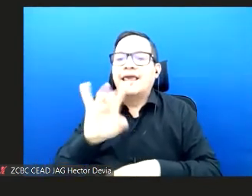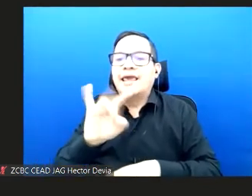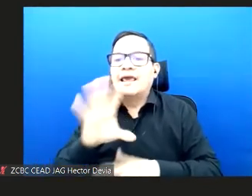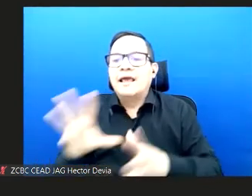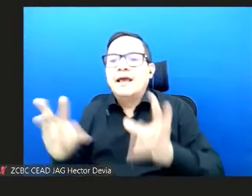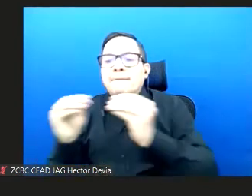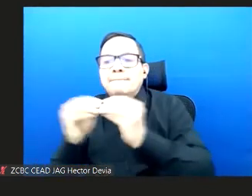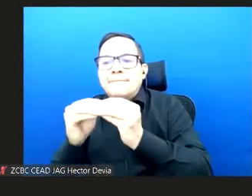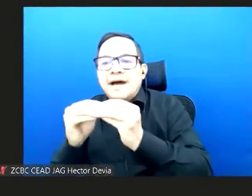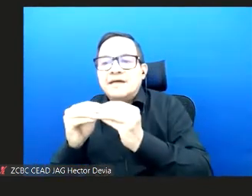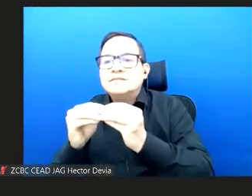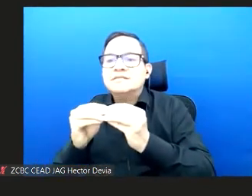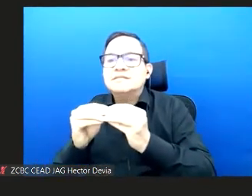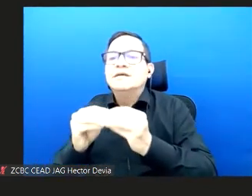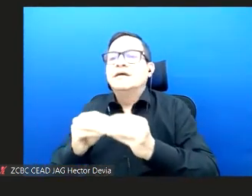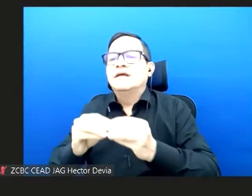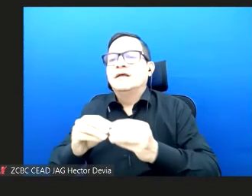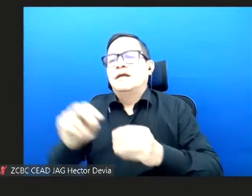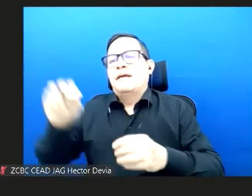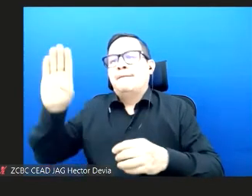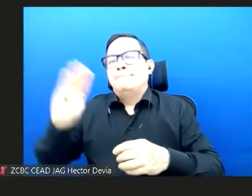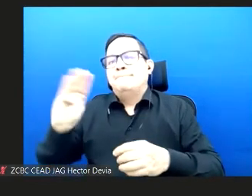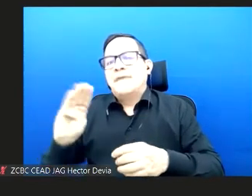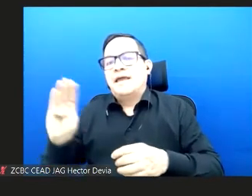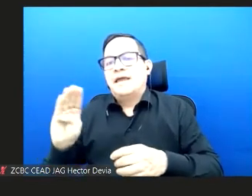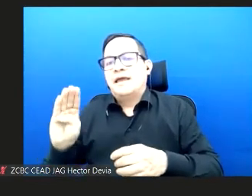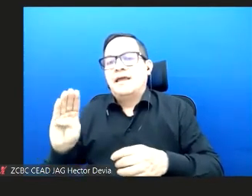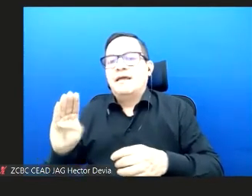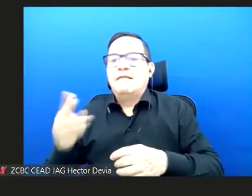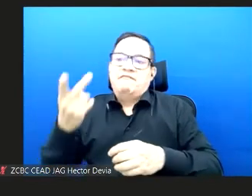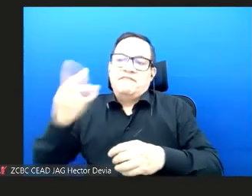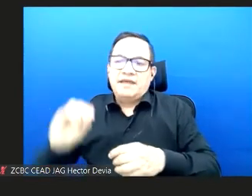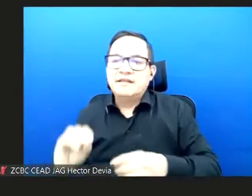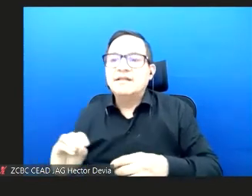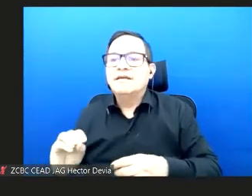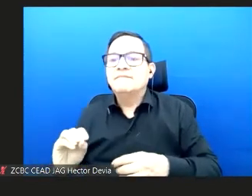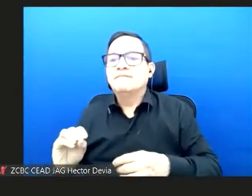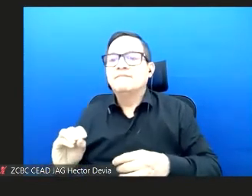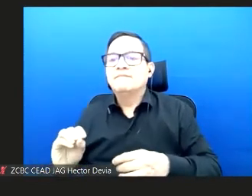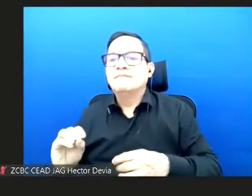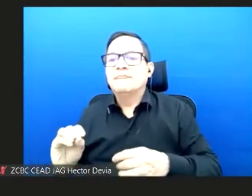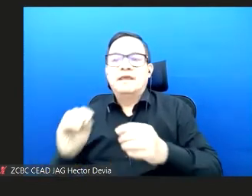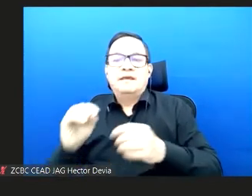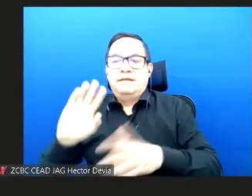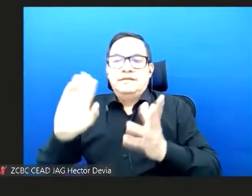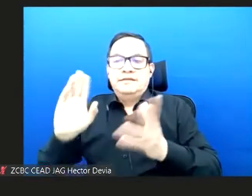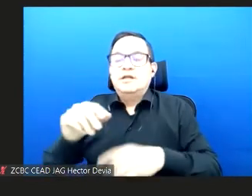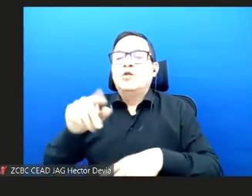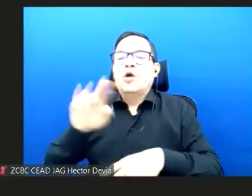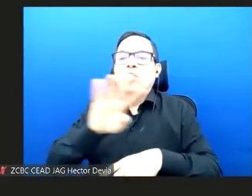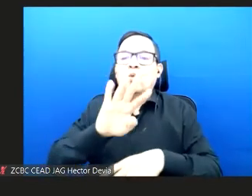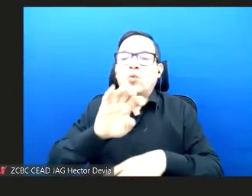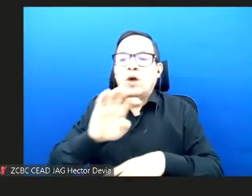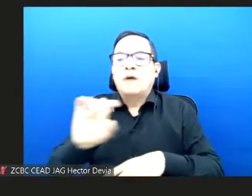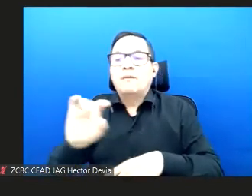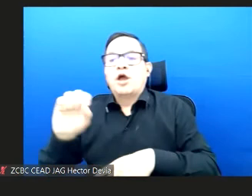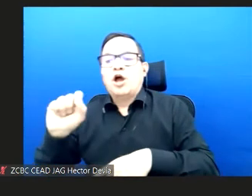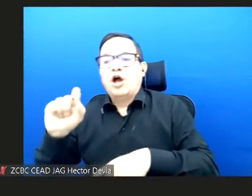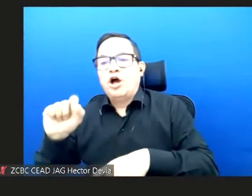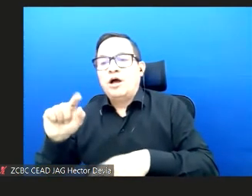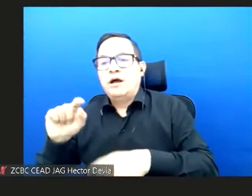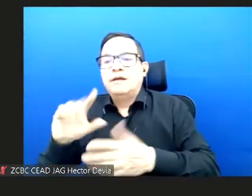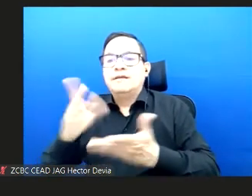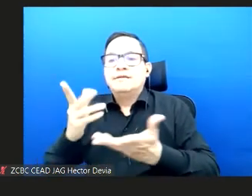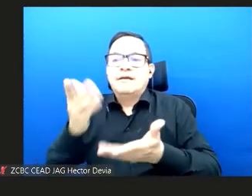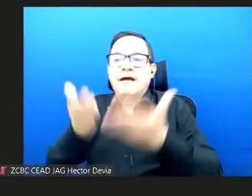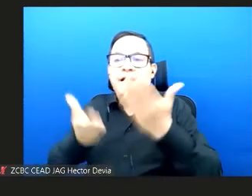cardinal de B, que es 20, ¿sí? 9, 11, y en caso de A